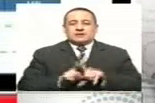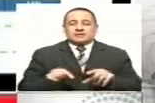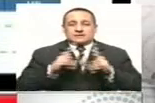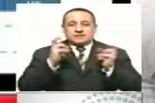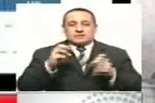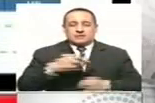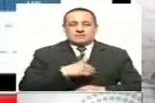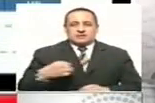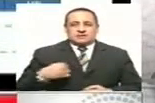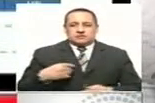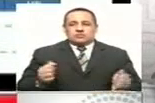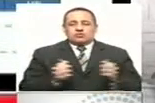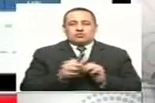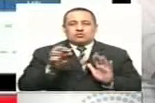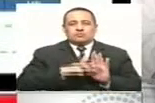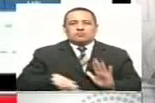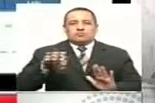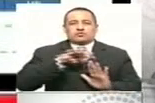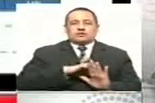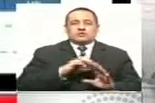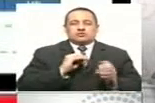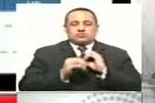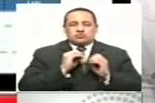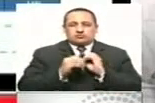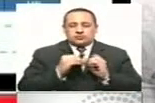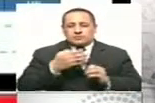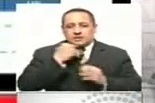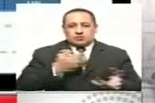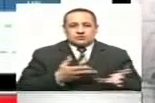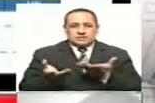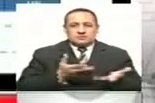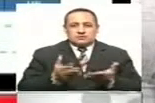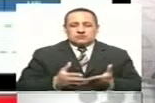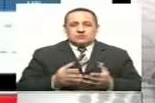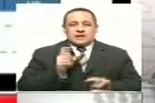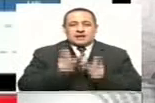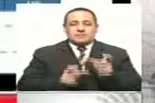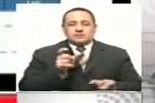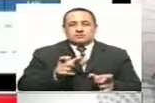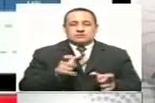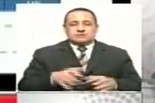PCM, a través del proyecto de mejoramiento de servicios al ciudadano,